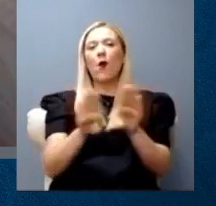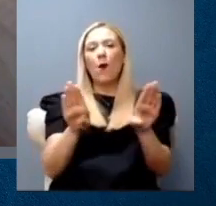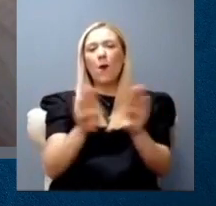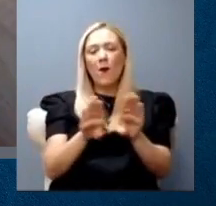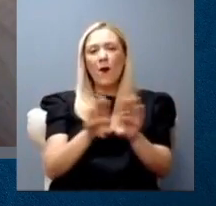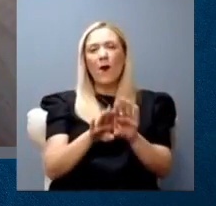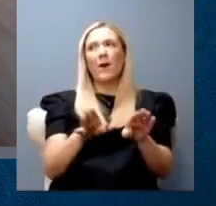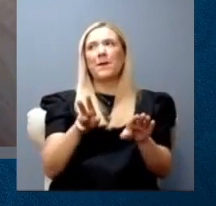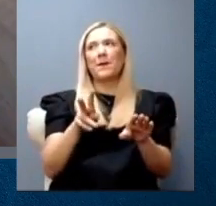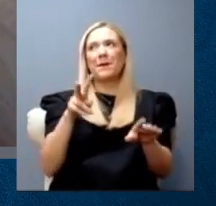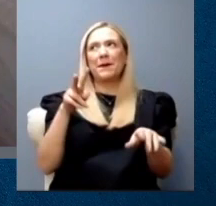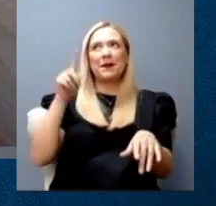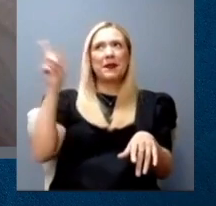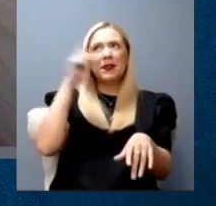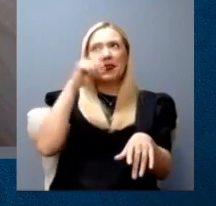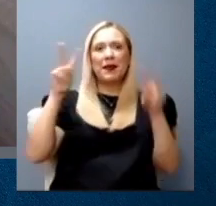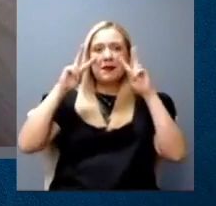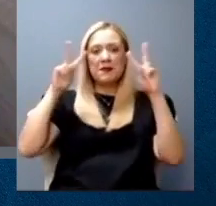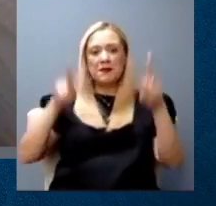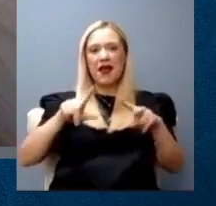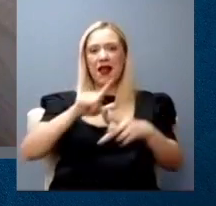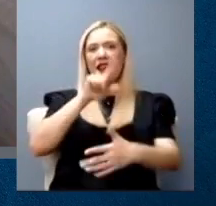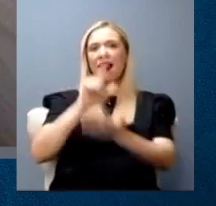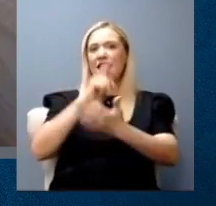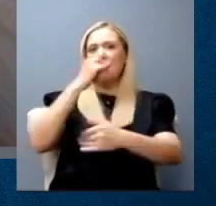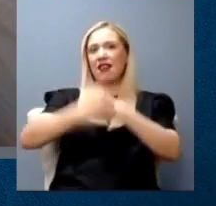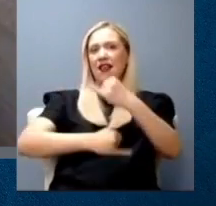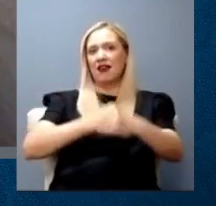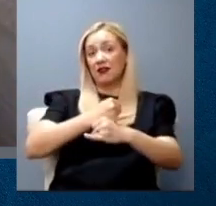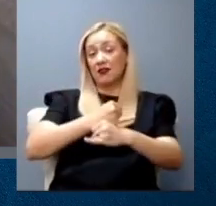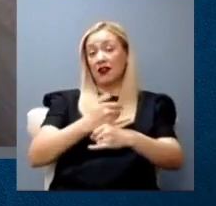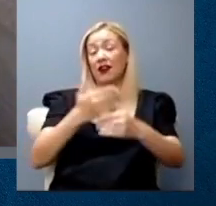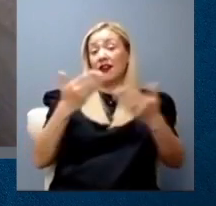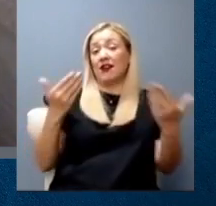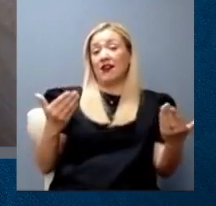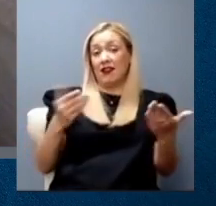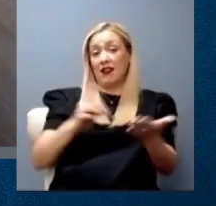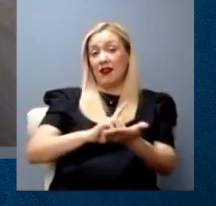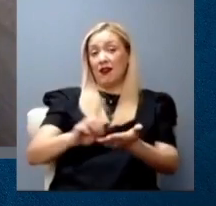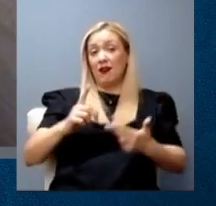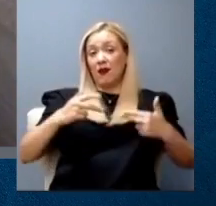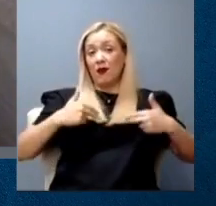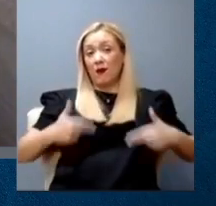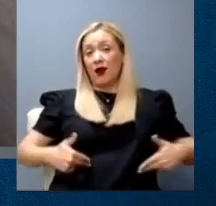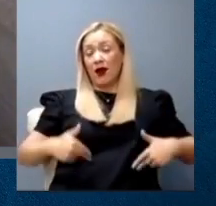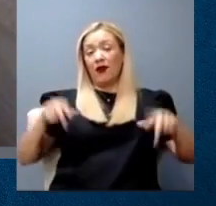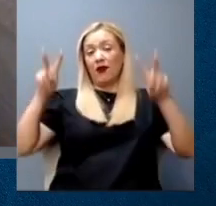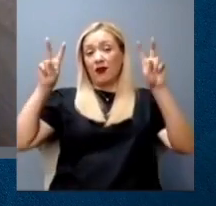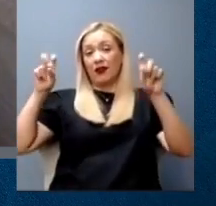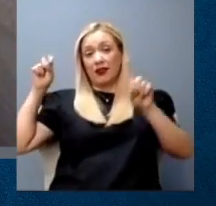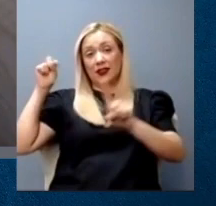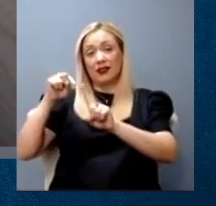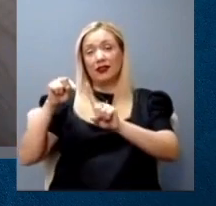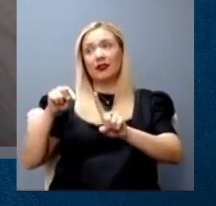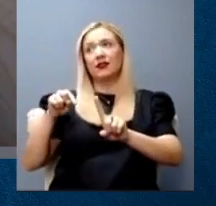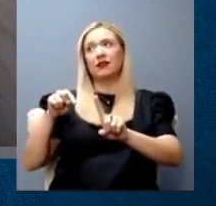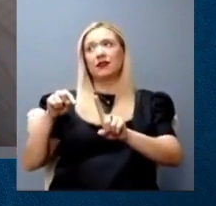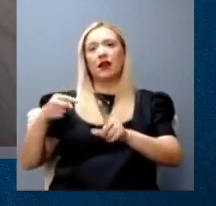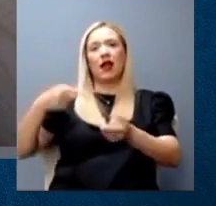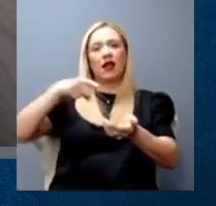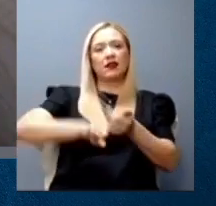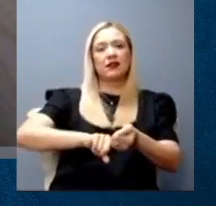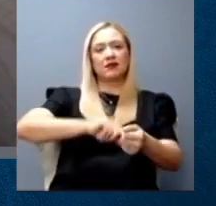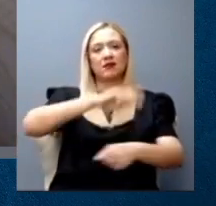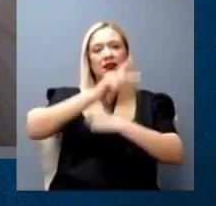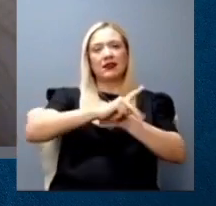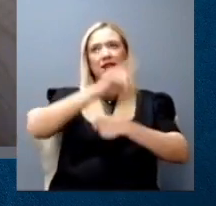el derecho internacional, y ahora hablando pues del derecho internacional de los derechos humanos, al interior de los